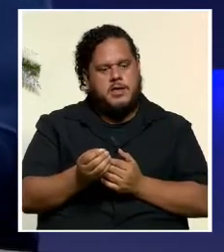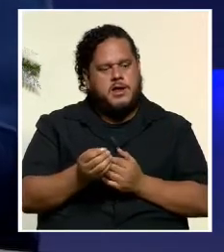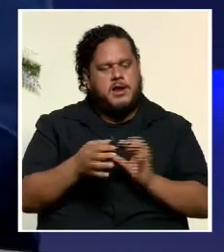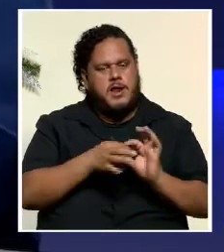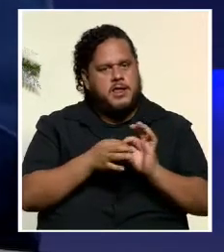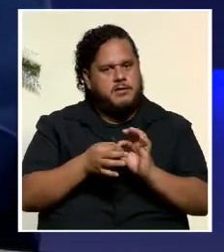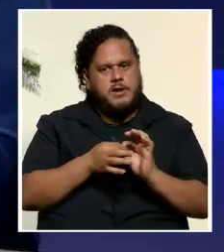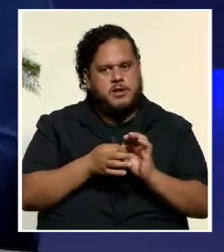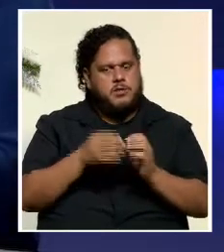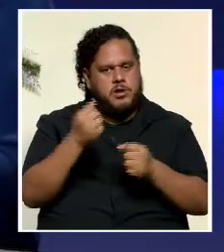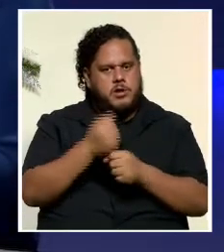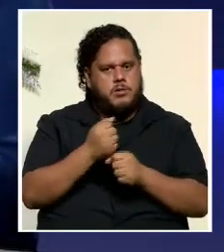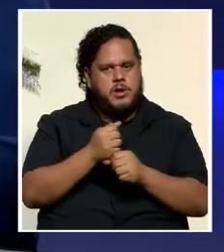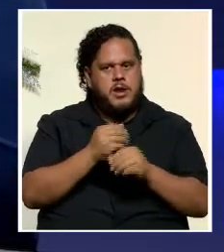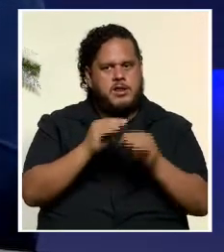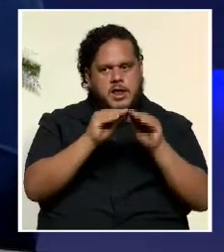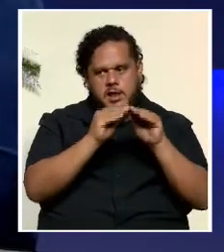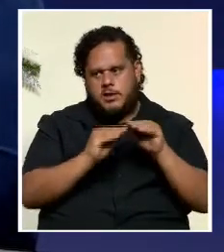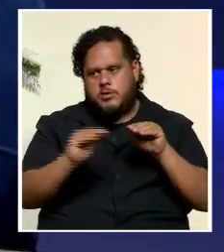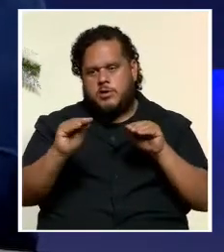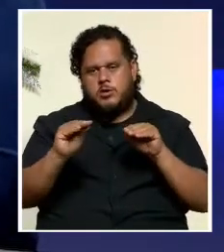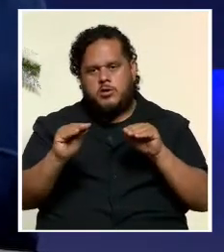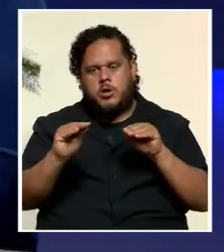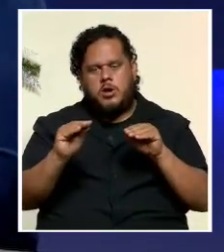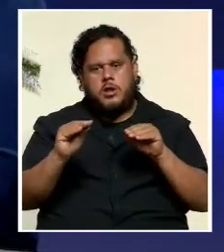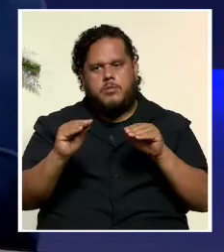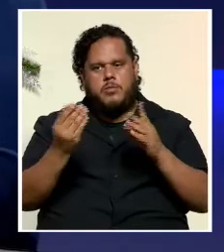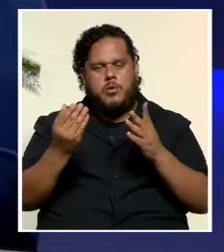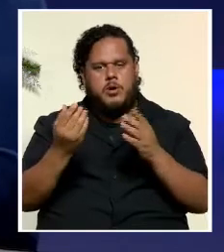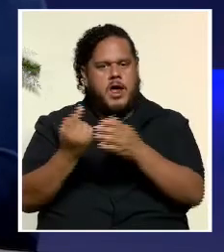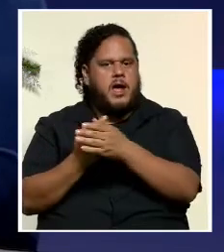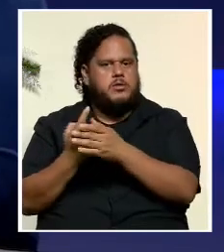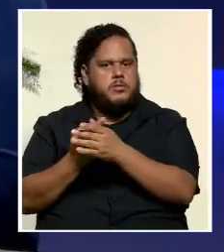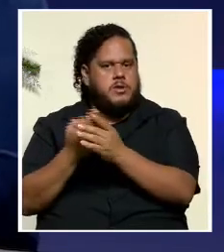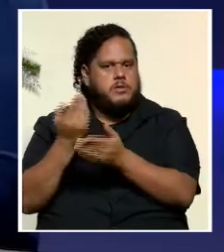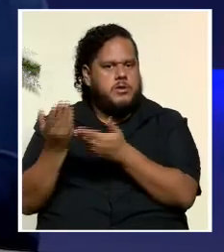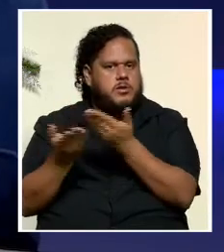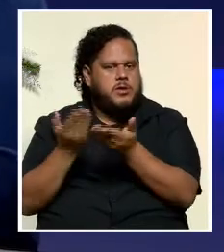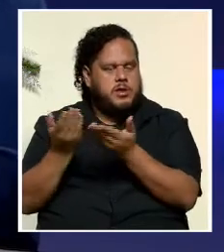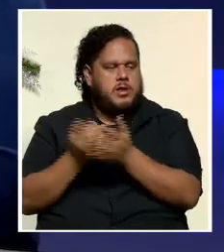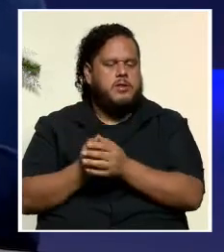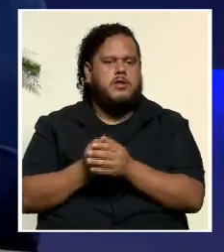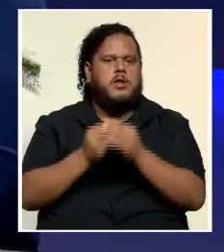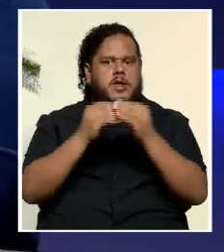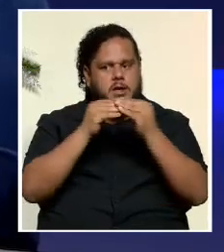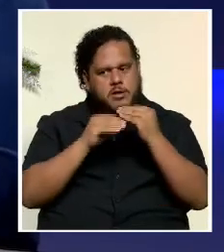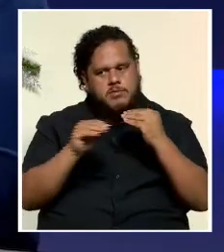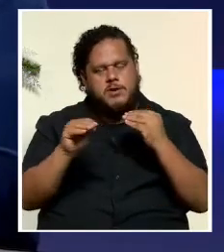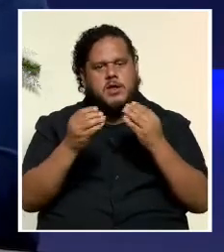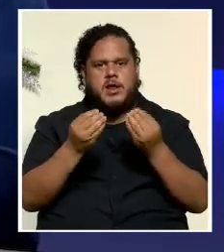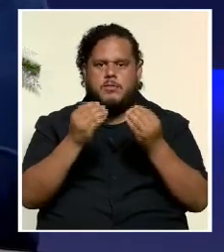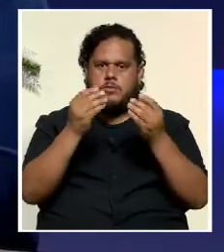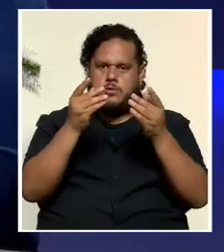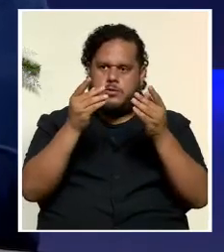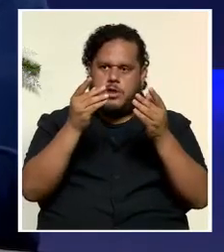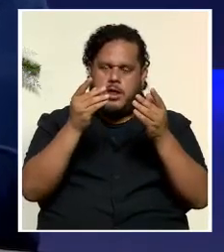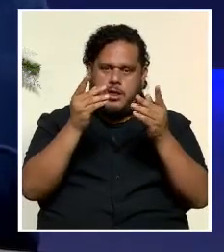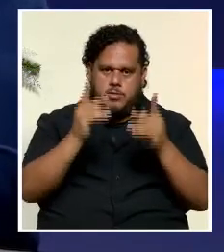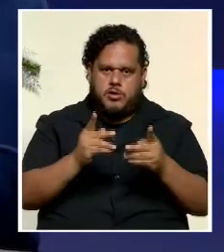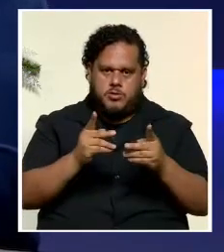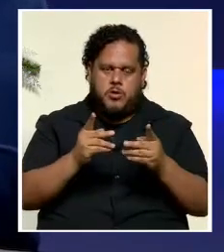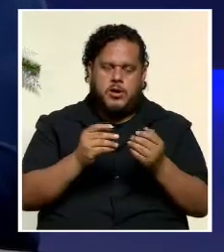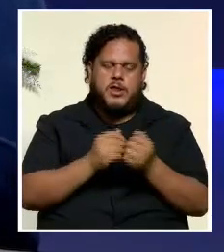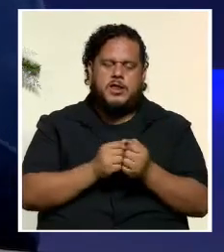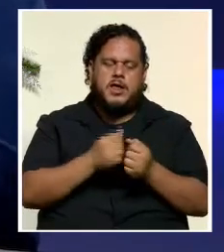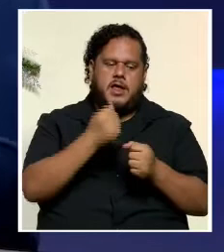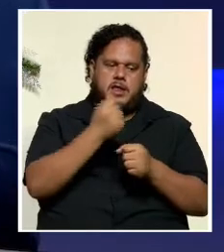el desplazamiento por automatización de servicios, que va a desplazar a muchas personas de puestos que